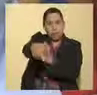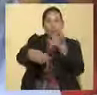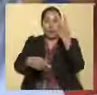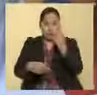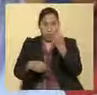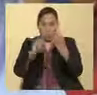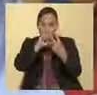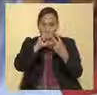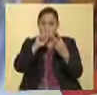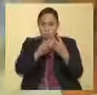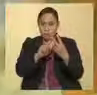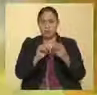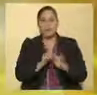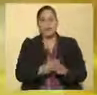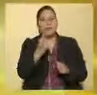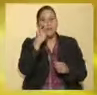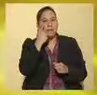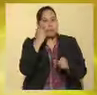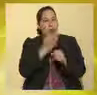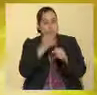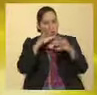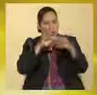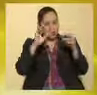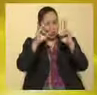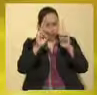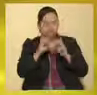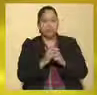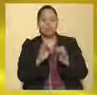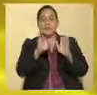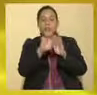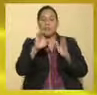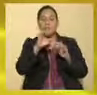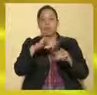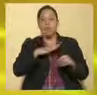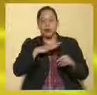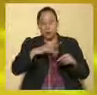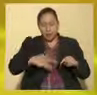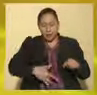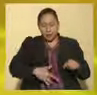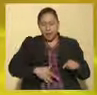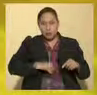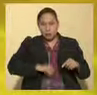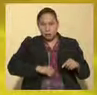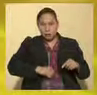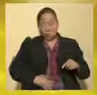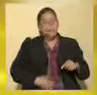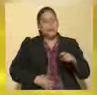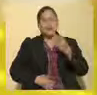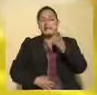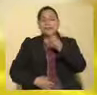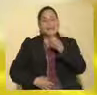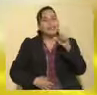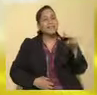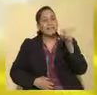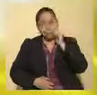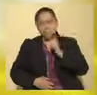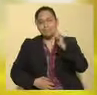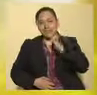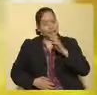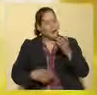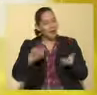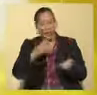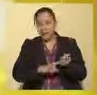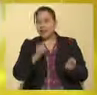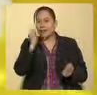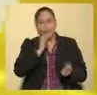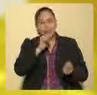y quiero abordarlo primero las hernias umbilicales. Todos los niños tienen hernia